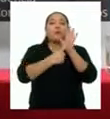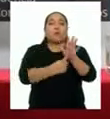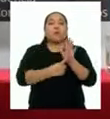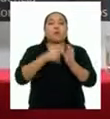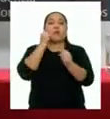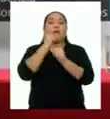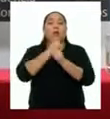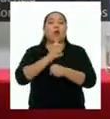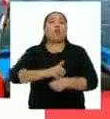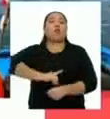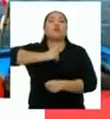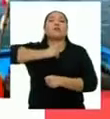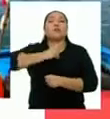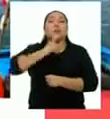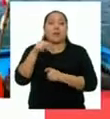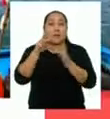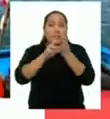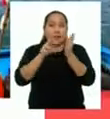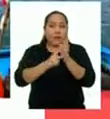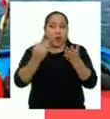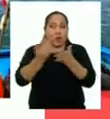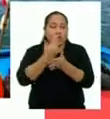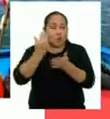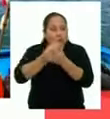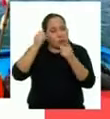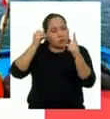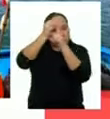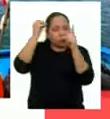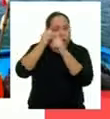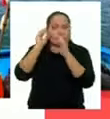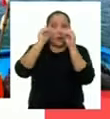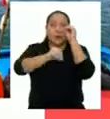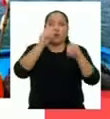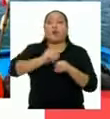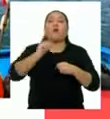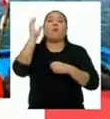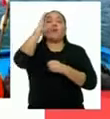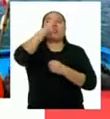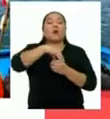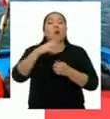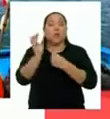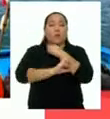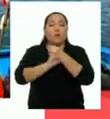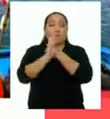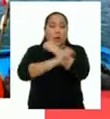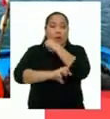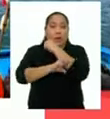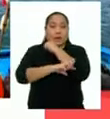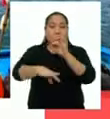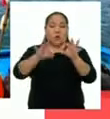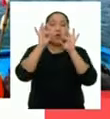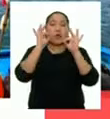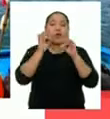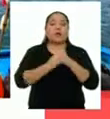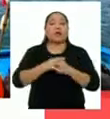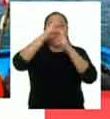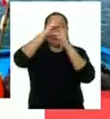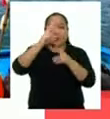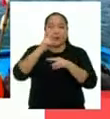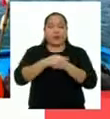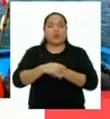Decente, que supone nuevos retos en su implementación en la búsqueda de un país con empleos de calidad que garantice el respeto a los derechos